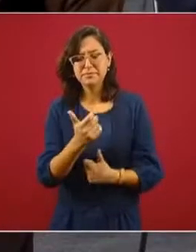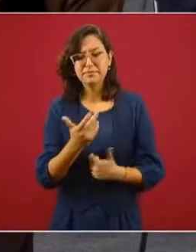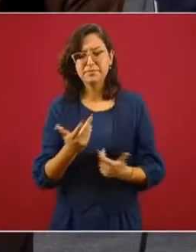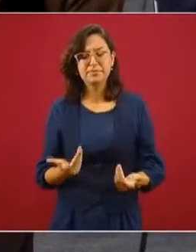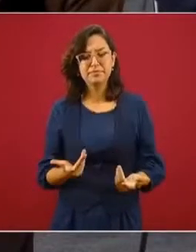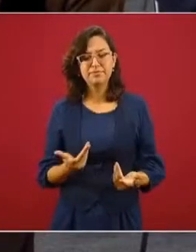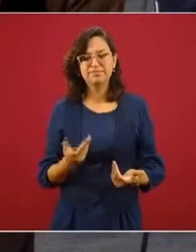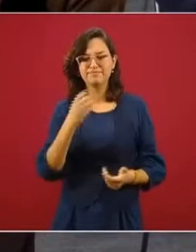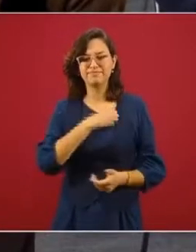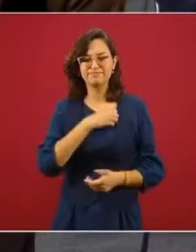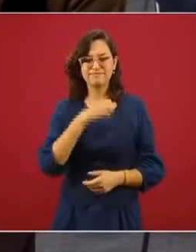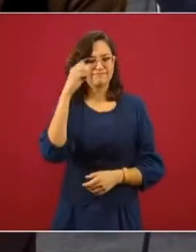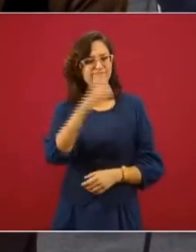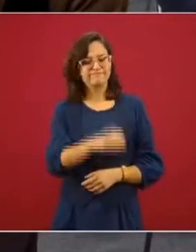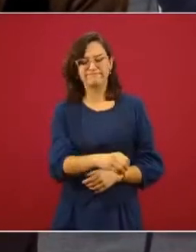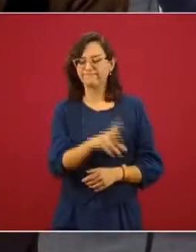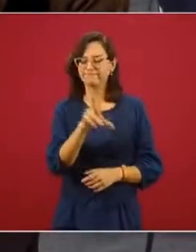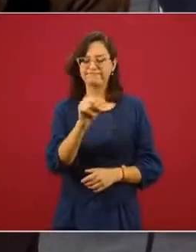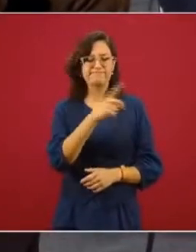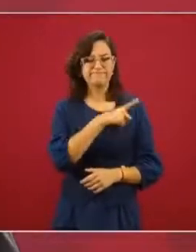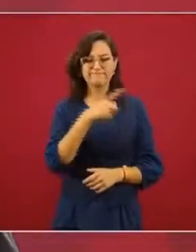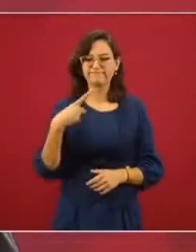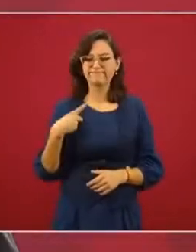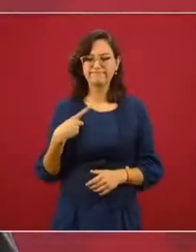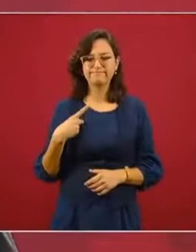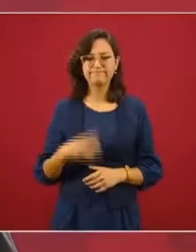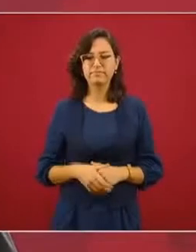no odiar,